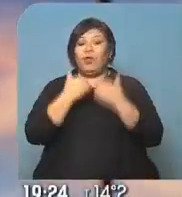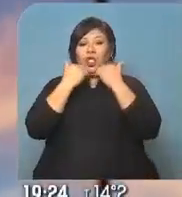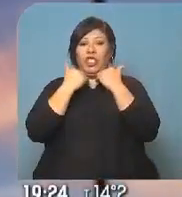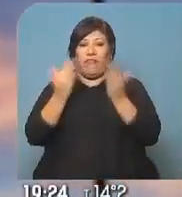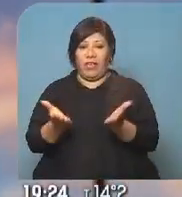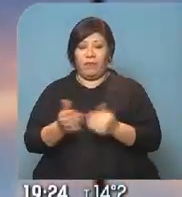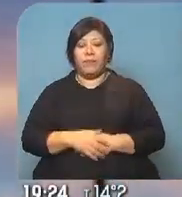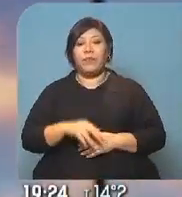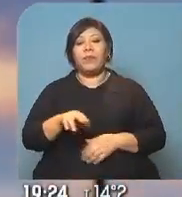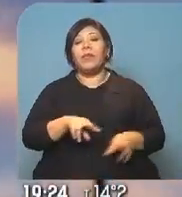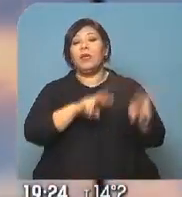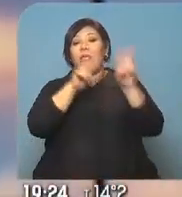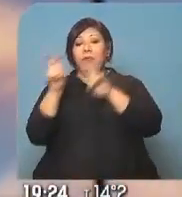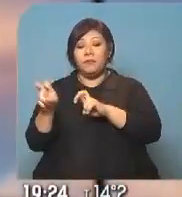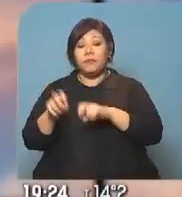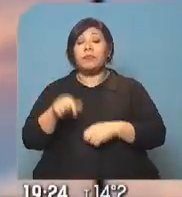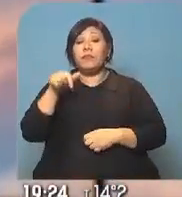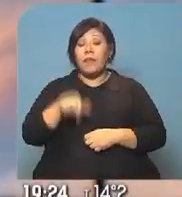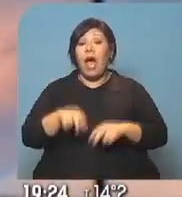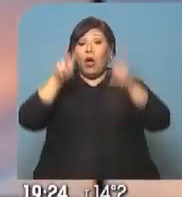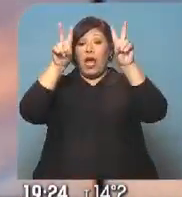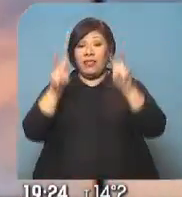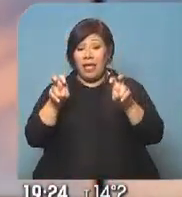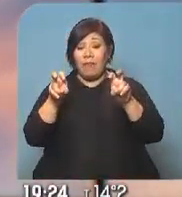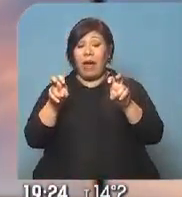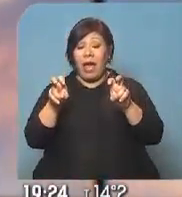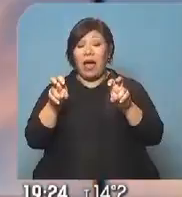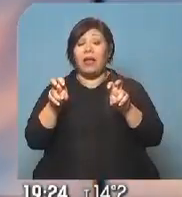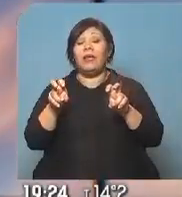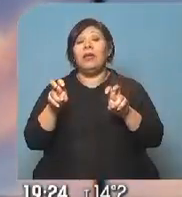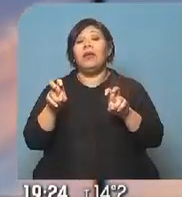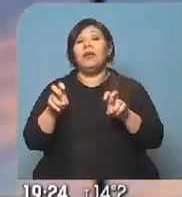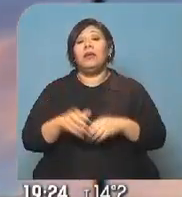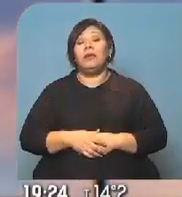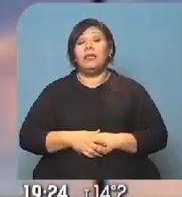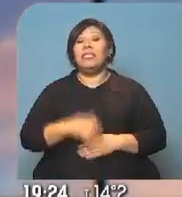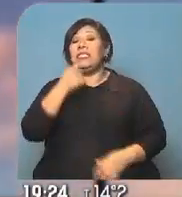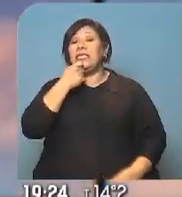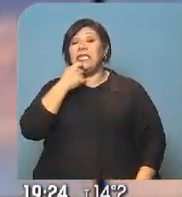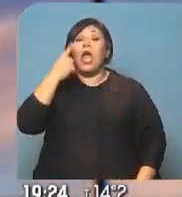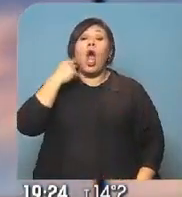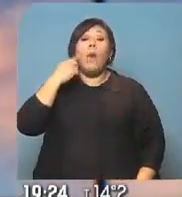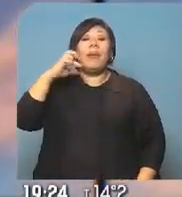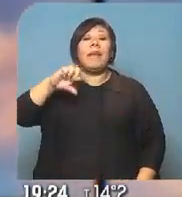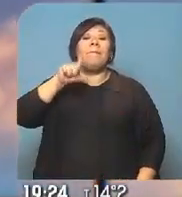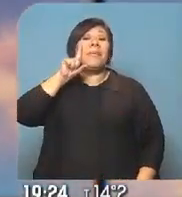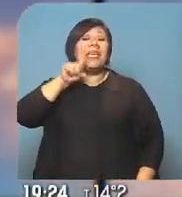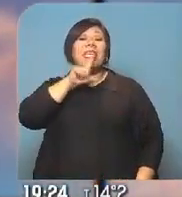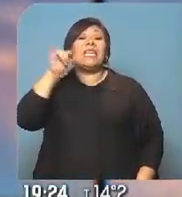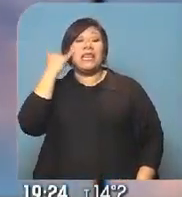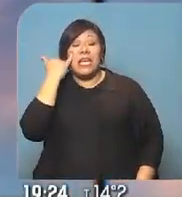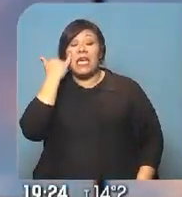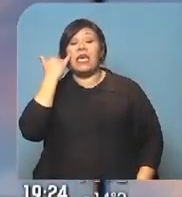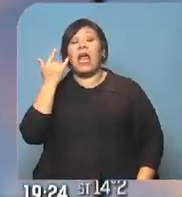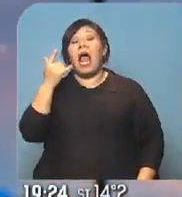Estaremos atentos, por supuesto, aquí en el Noticiero Central para todo el país y si se entrega, que es lo que parece como lógico para los próximos minutos o